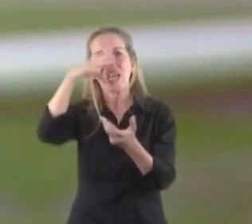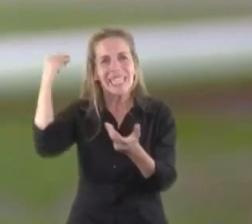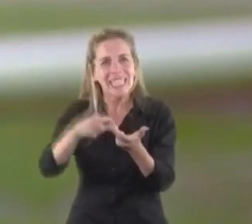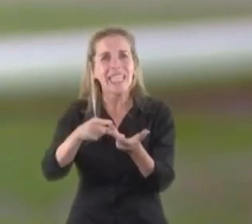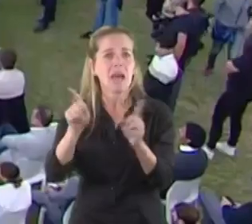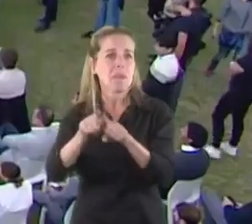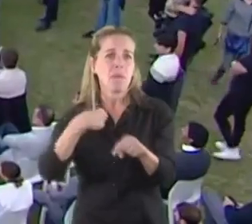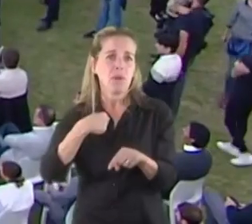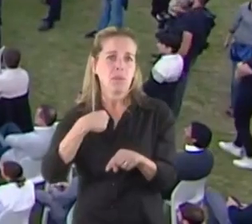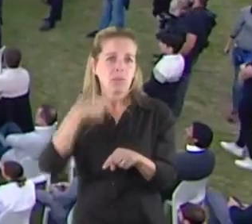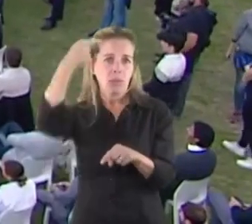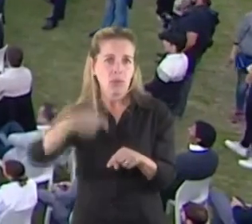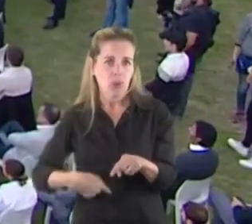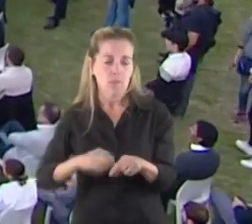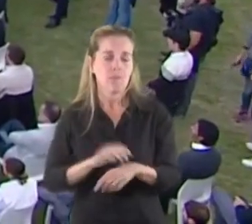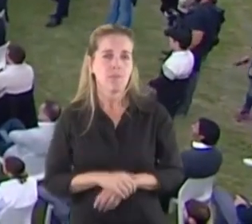como quiero hacerlo yo.